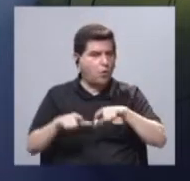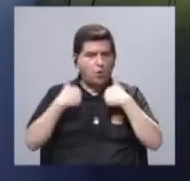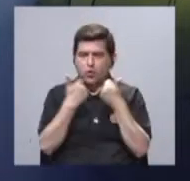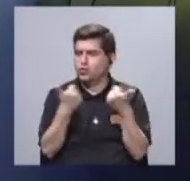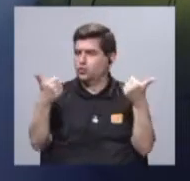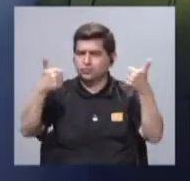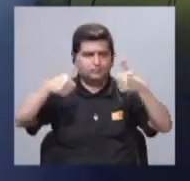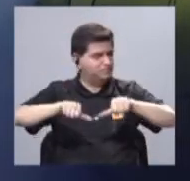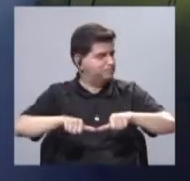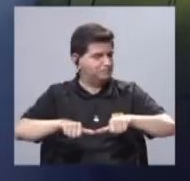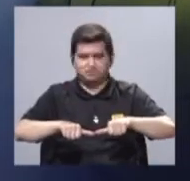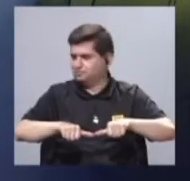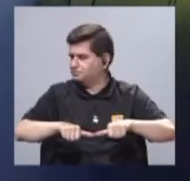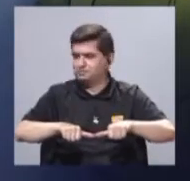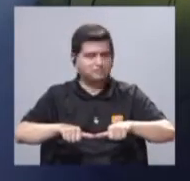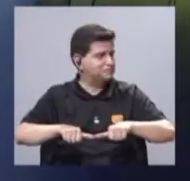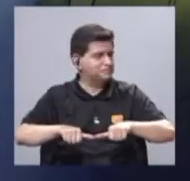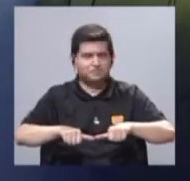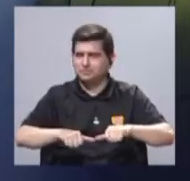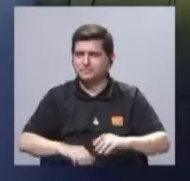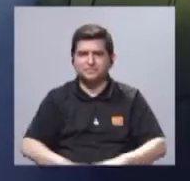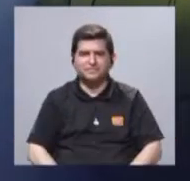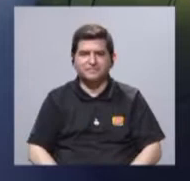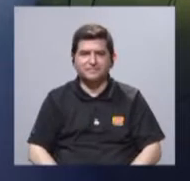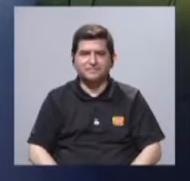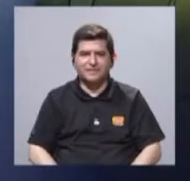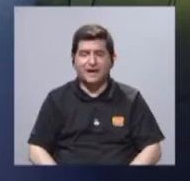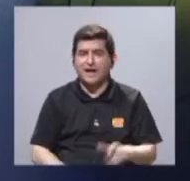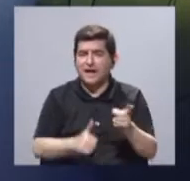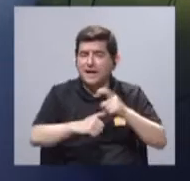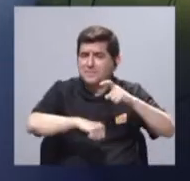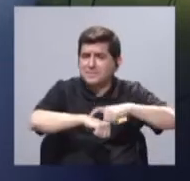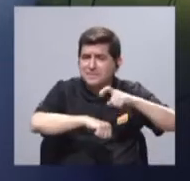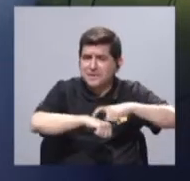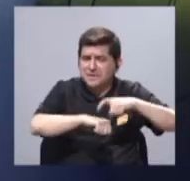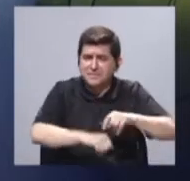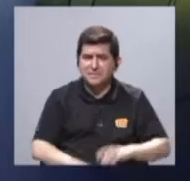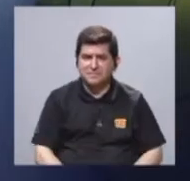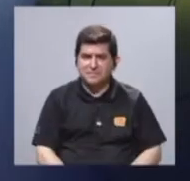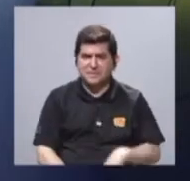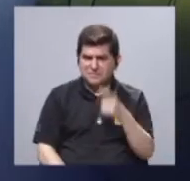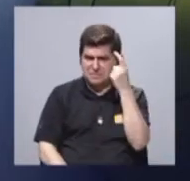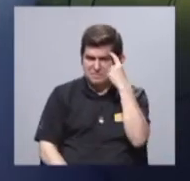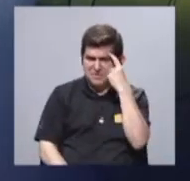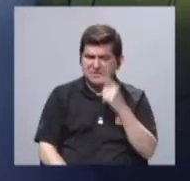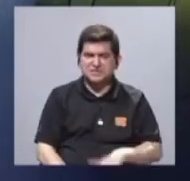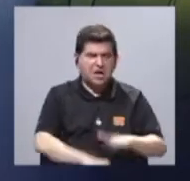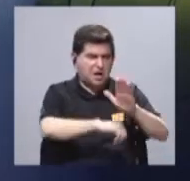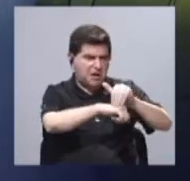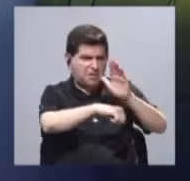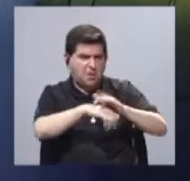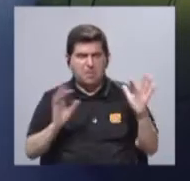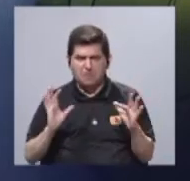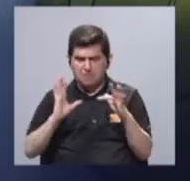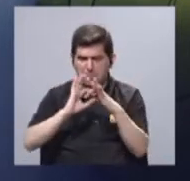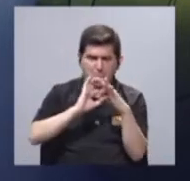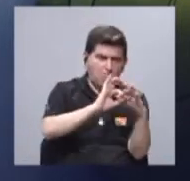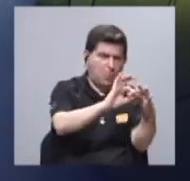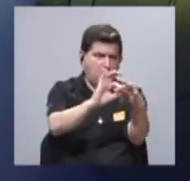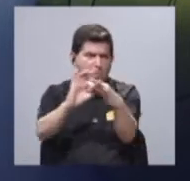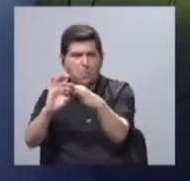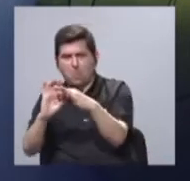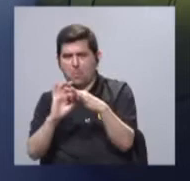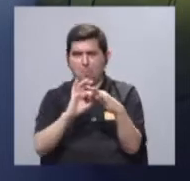acuerdo con esta unión. Entonces, lo que en principio estaba llamado a convocar a una gran